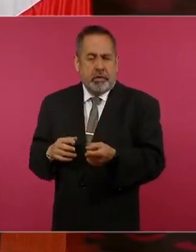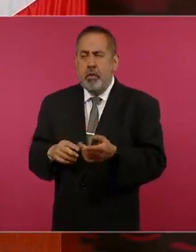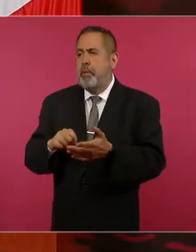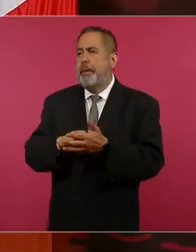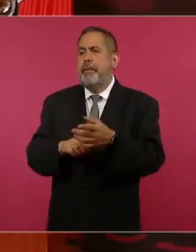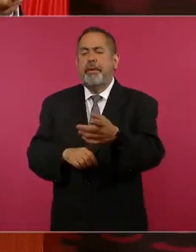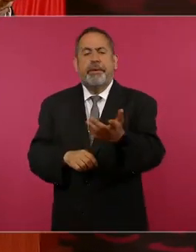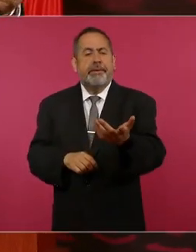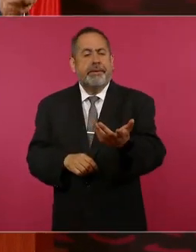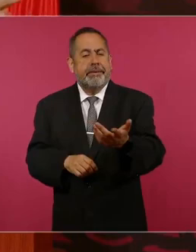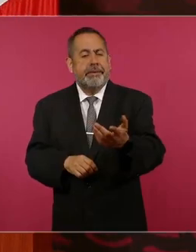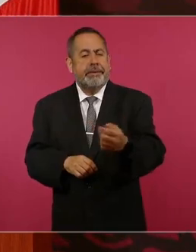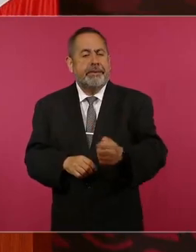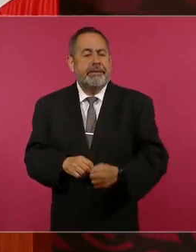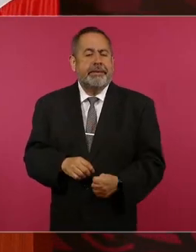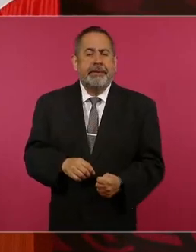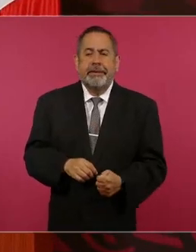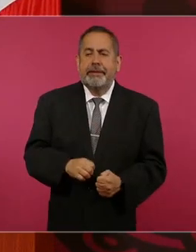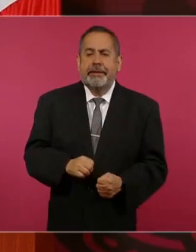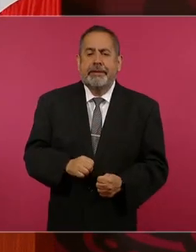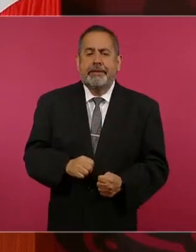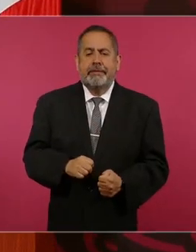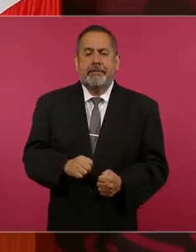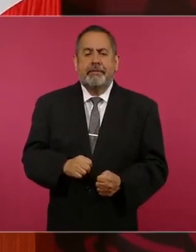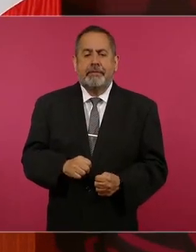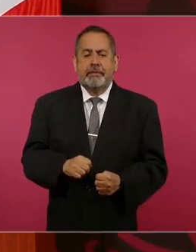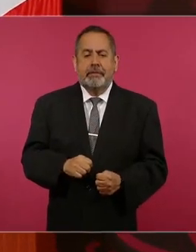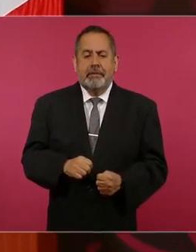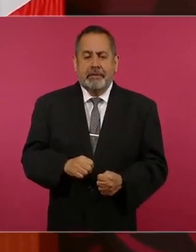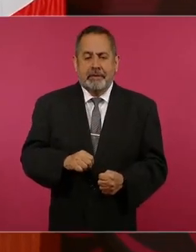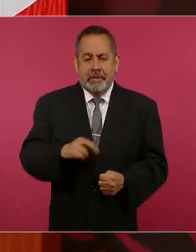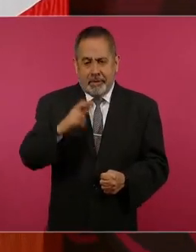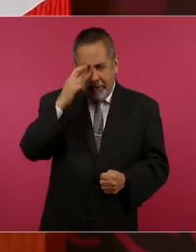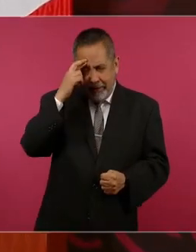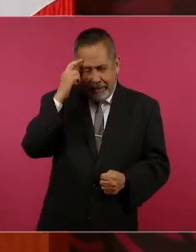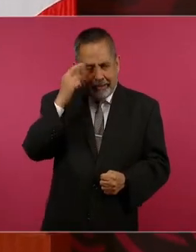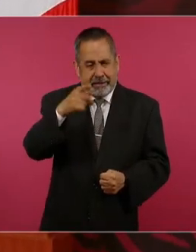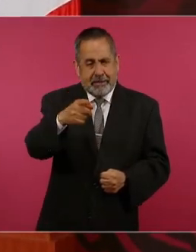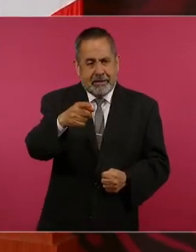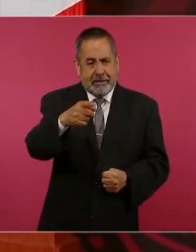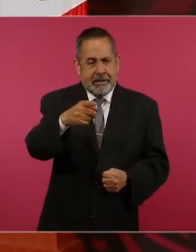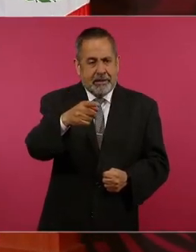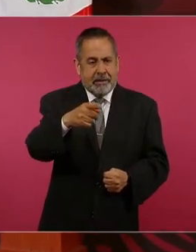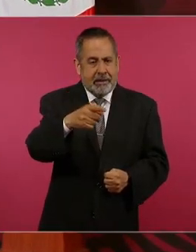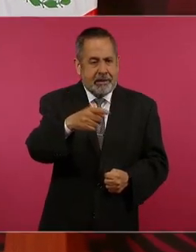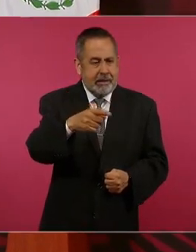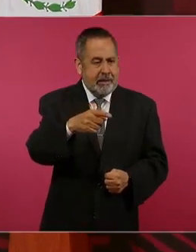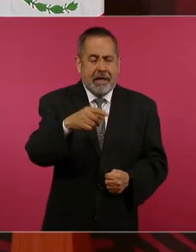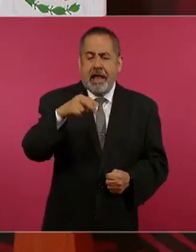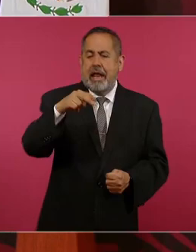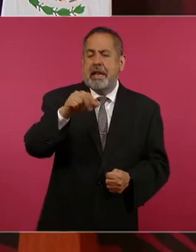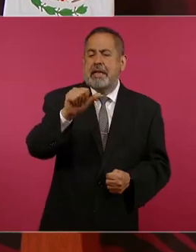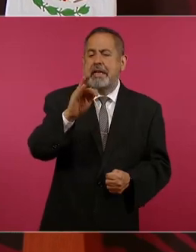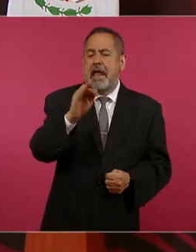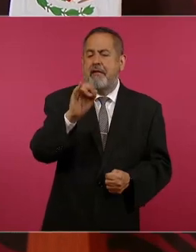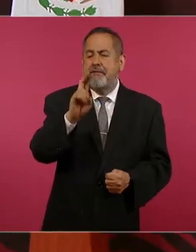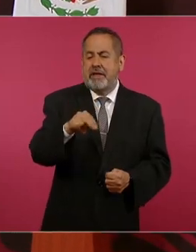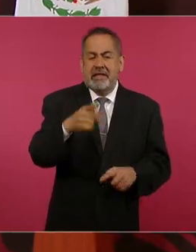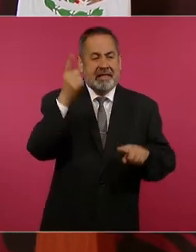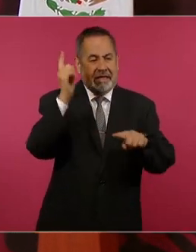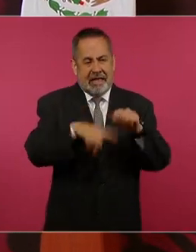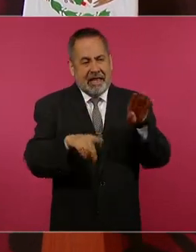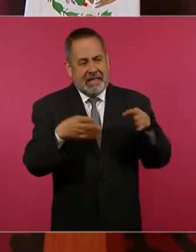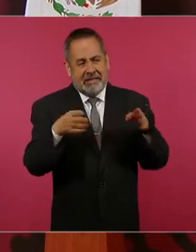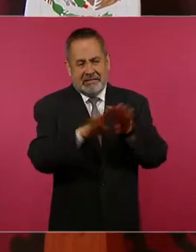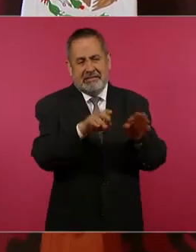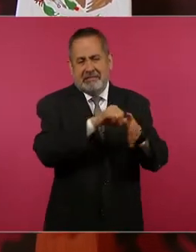bienes por la cancelación de la financiera rural, pues son